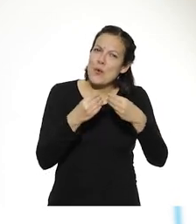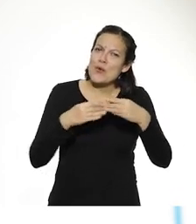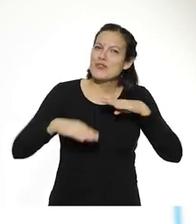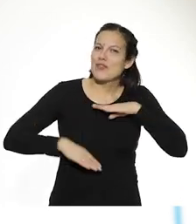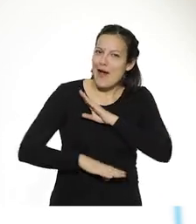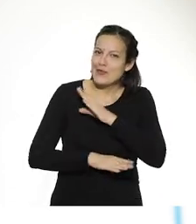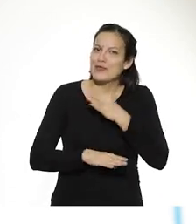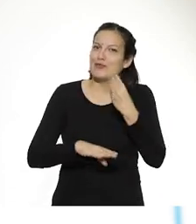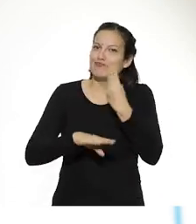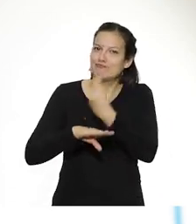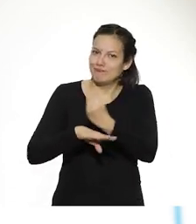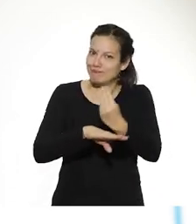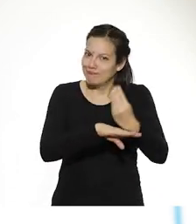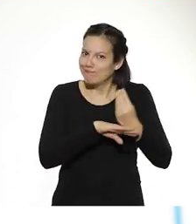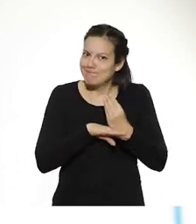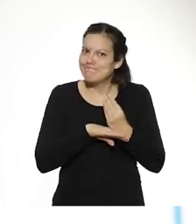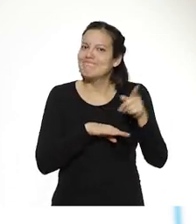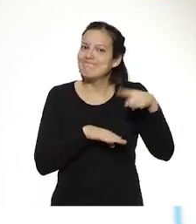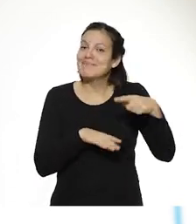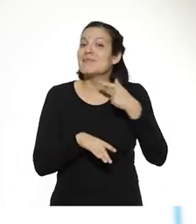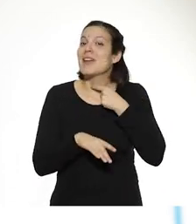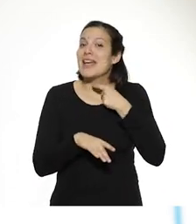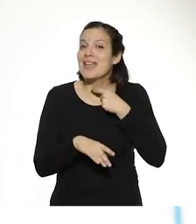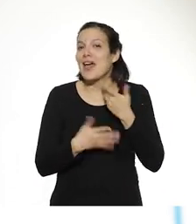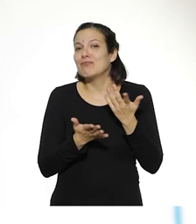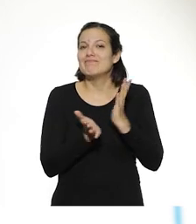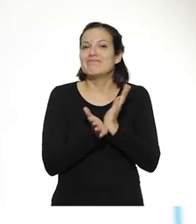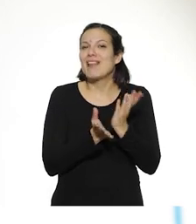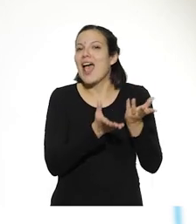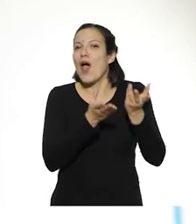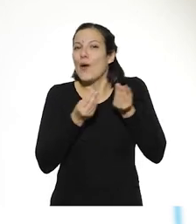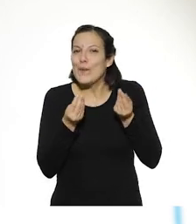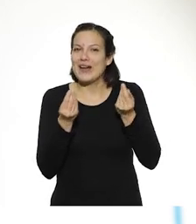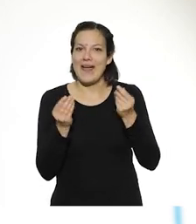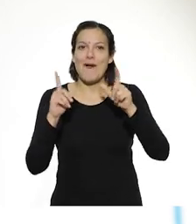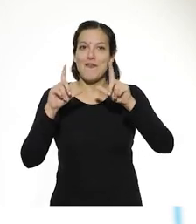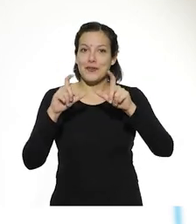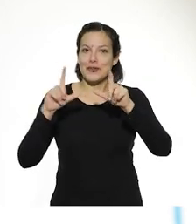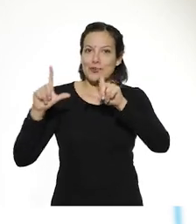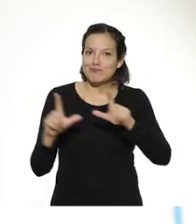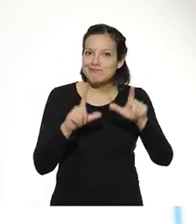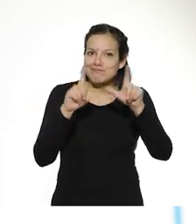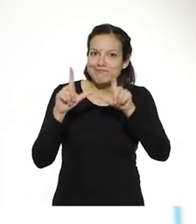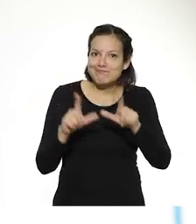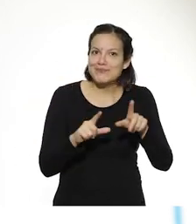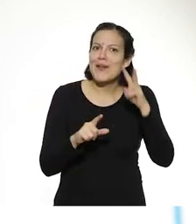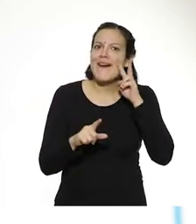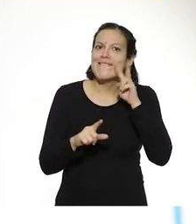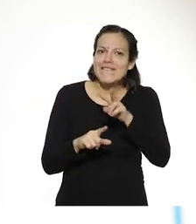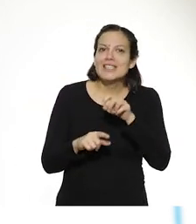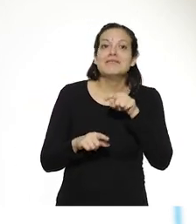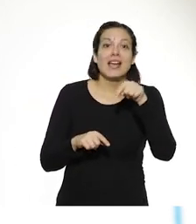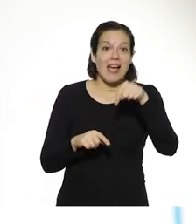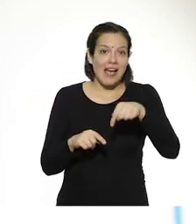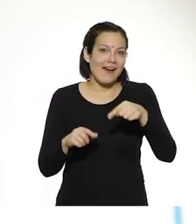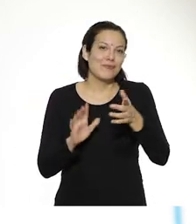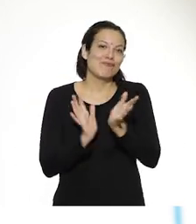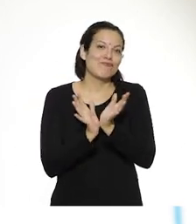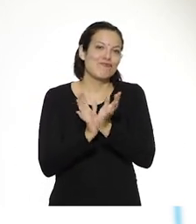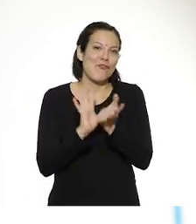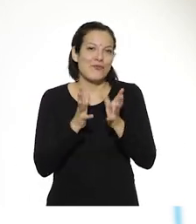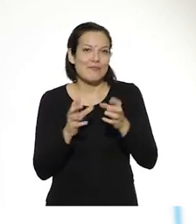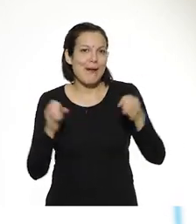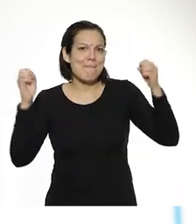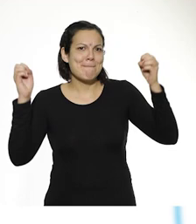varios actos escolares y que nos querían acompañar con estas imágenes. Fíjense que acá van a